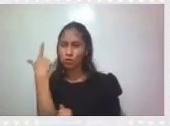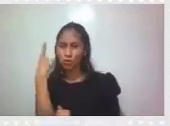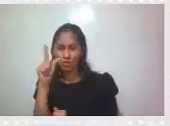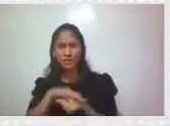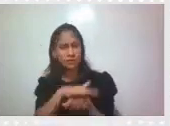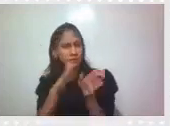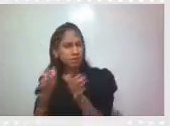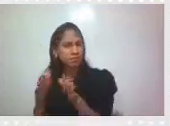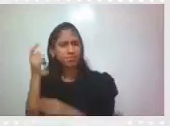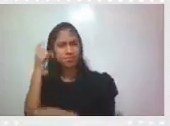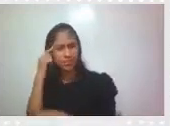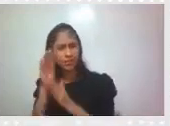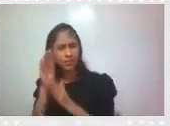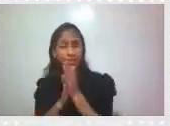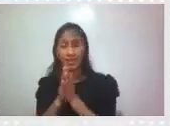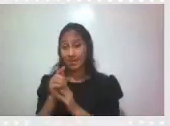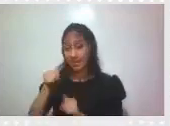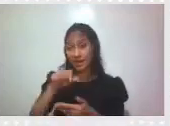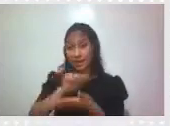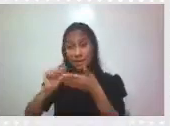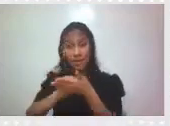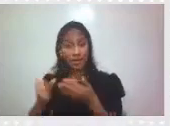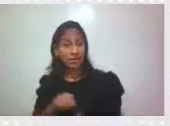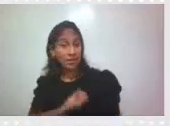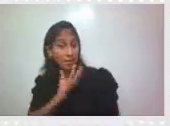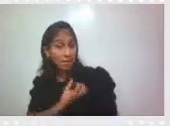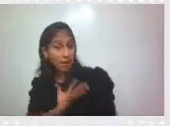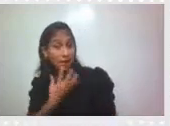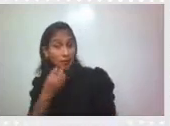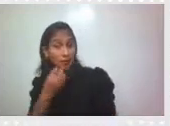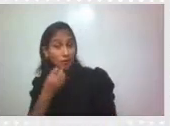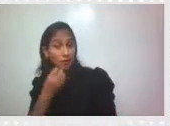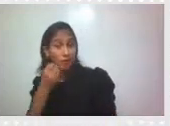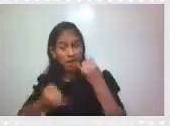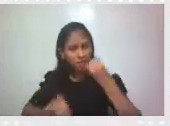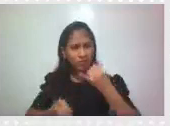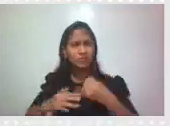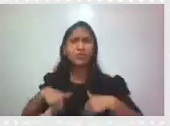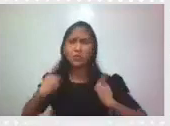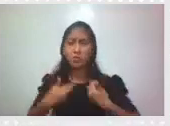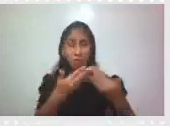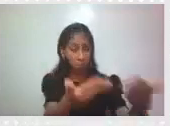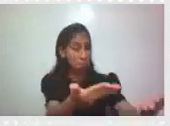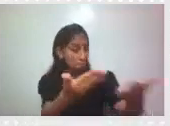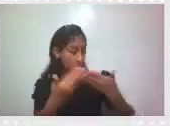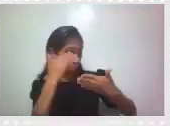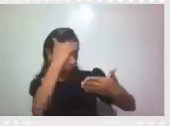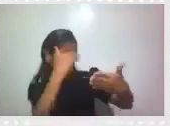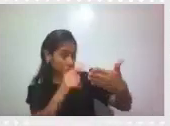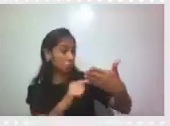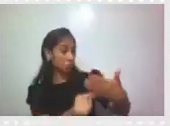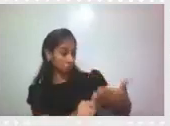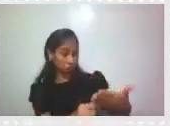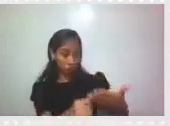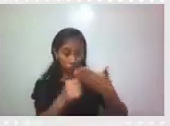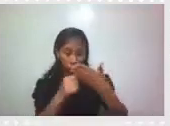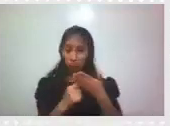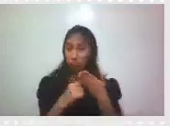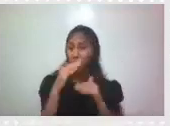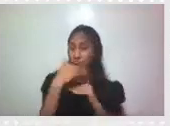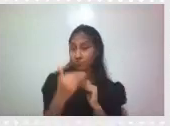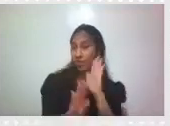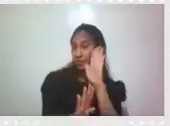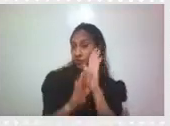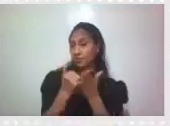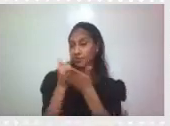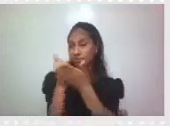ya contemos con una agenda 2022 ya consensuada y presentada para su